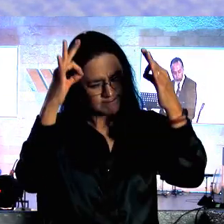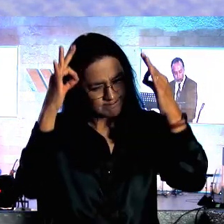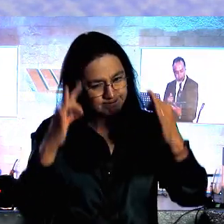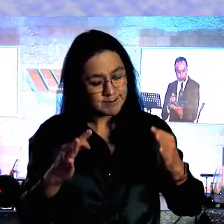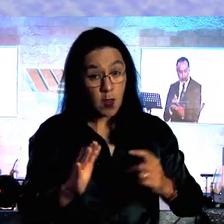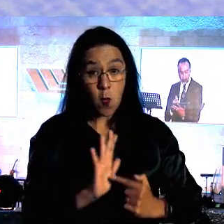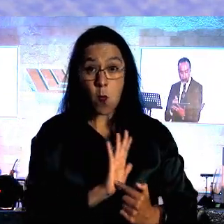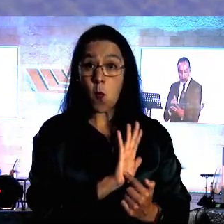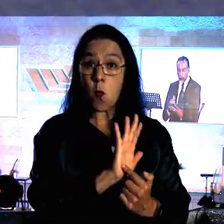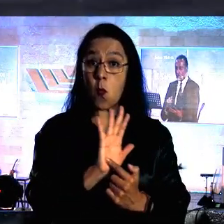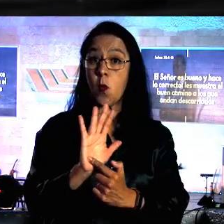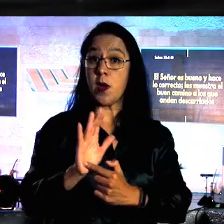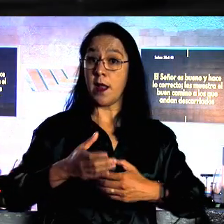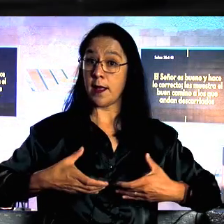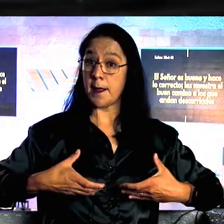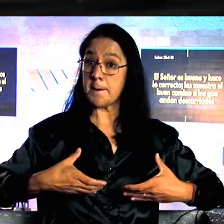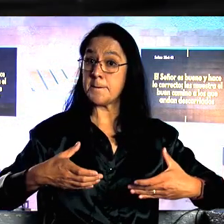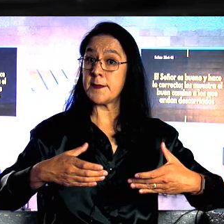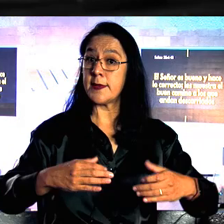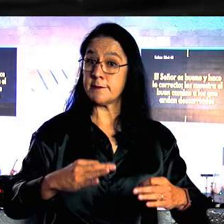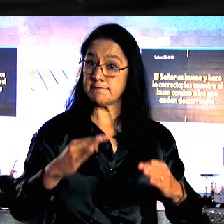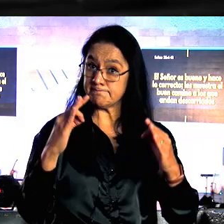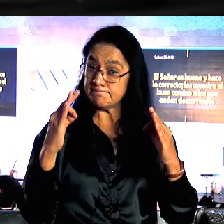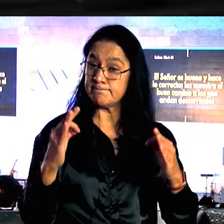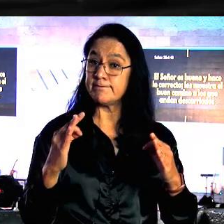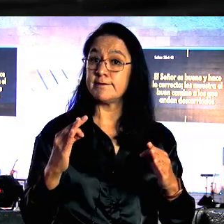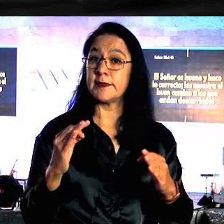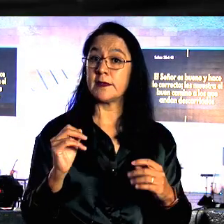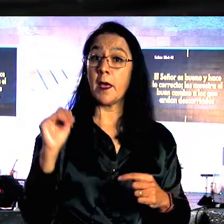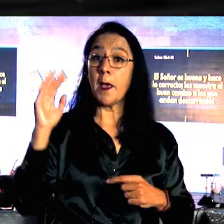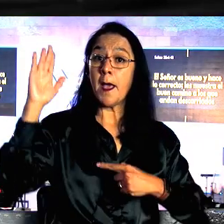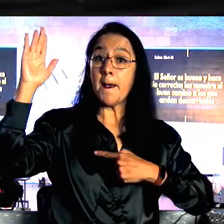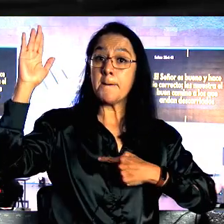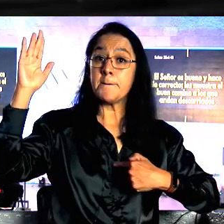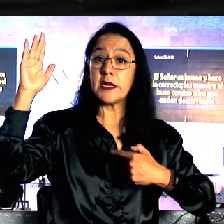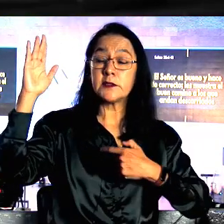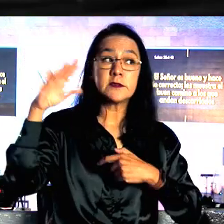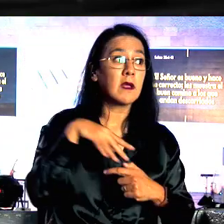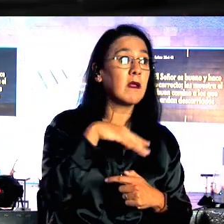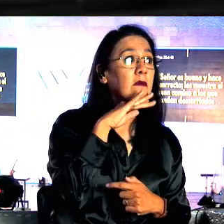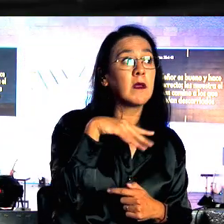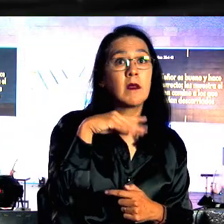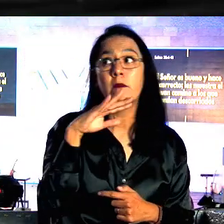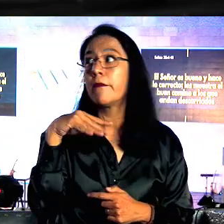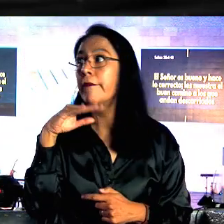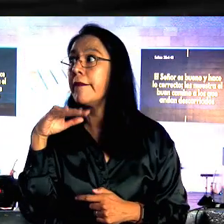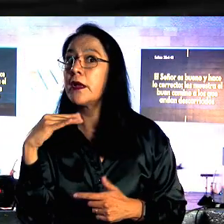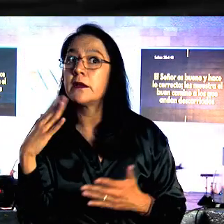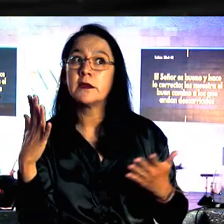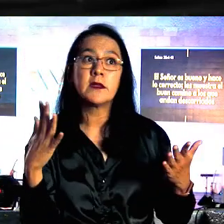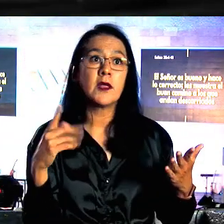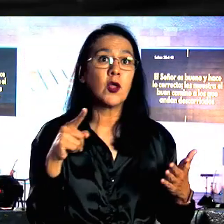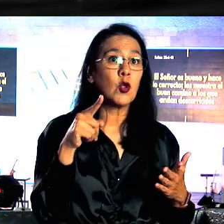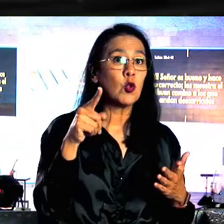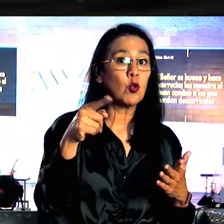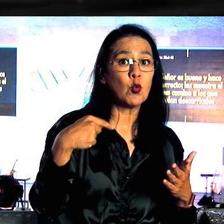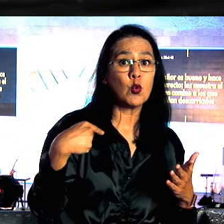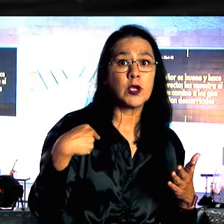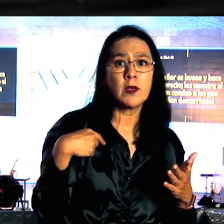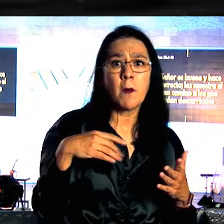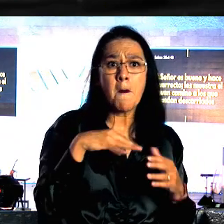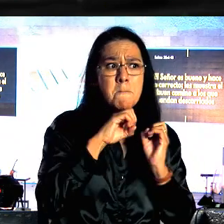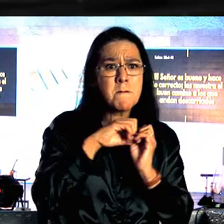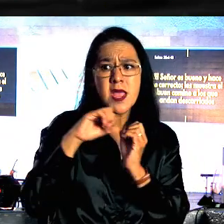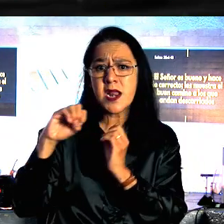a los que andan descarriados que promesa tan extraordinaria cuantos de nosotros andamos descarriados antes de conocer a Jesús